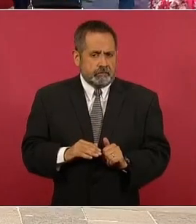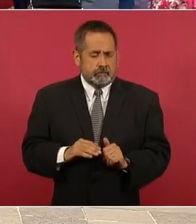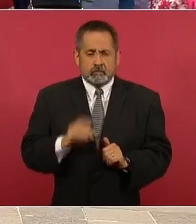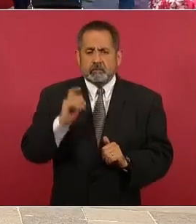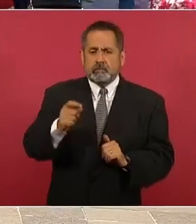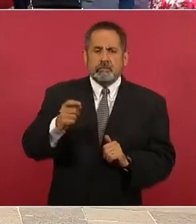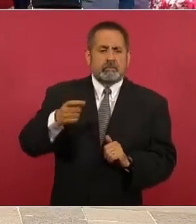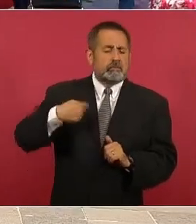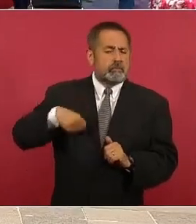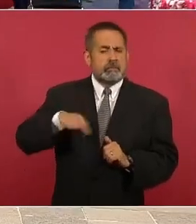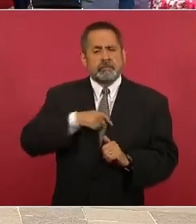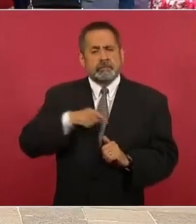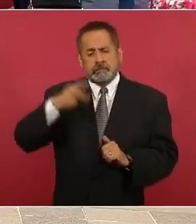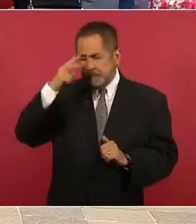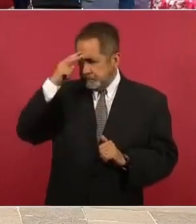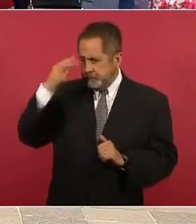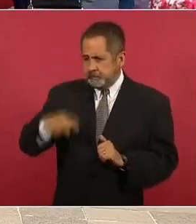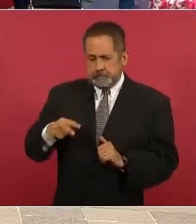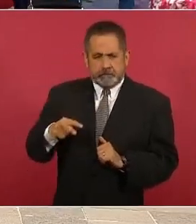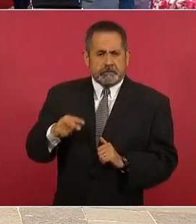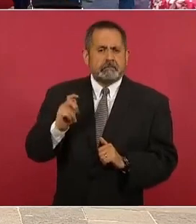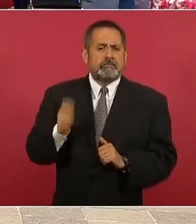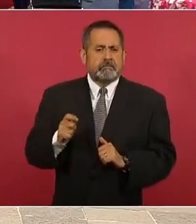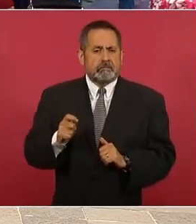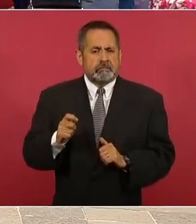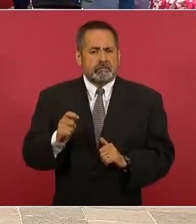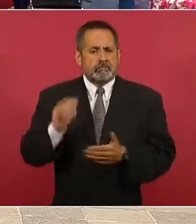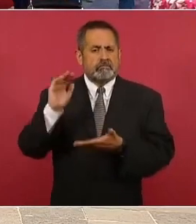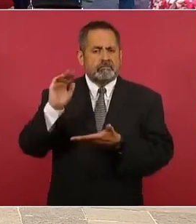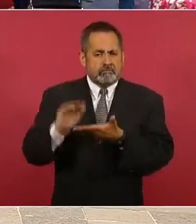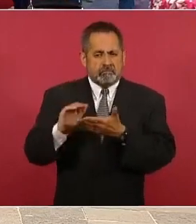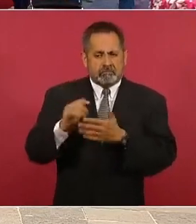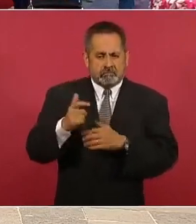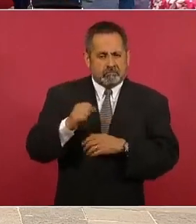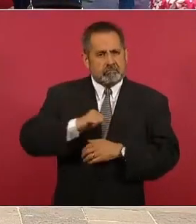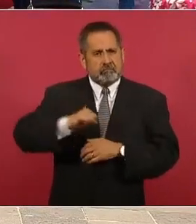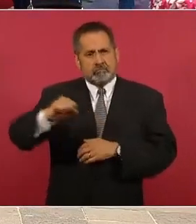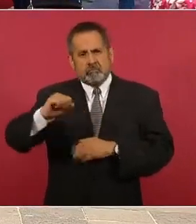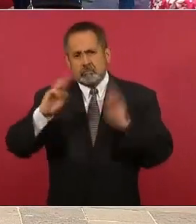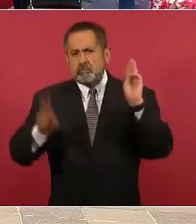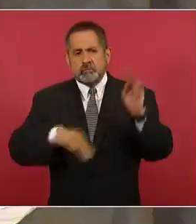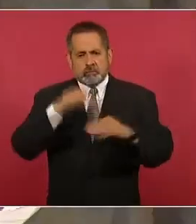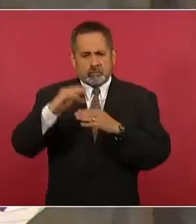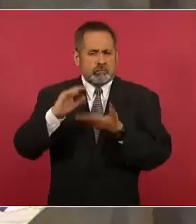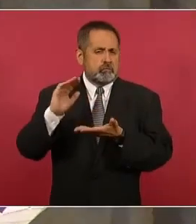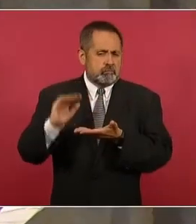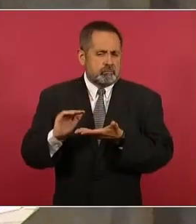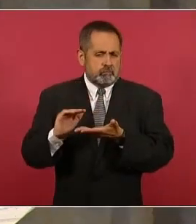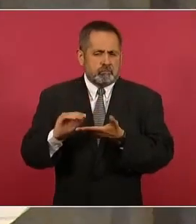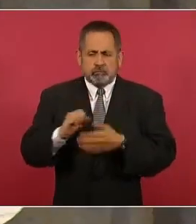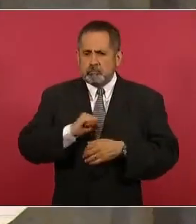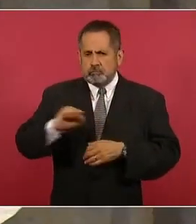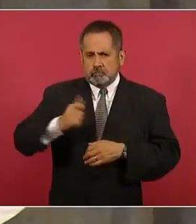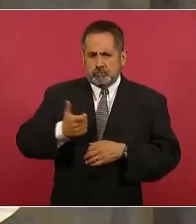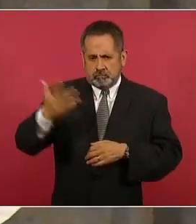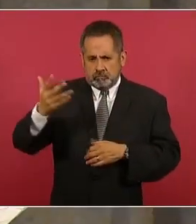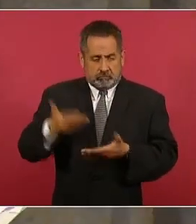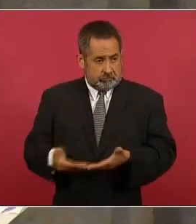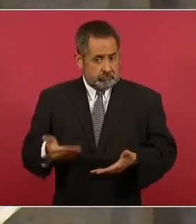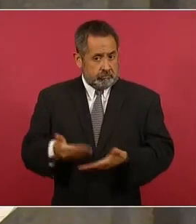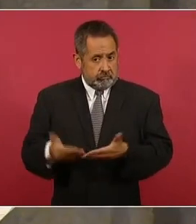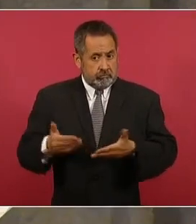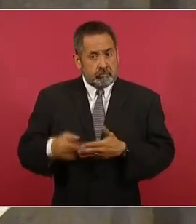nosotros somos de los que tenemos menos inflación en el mundo en la